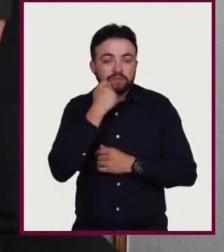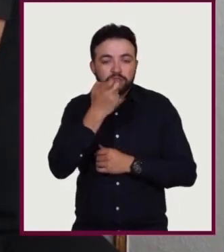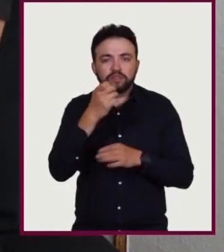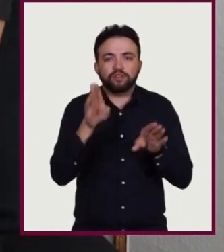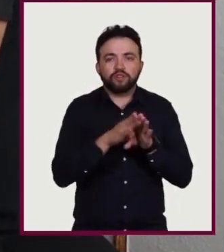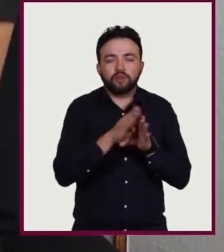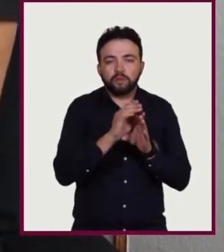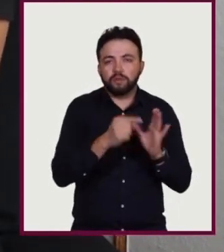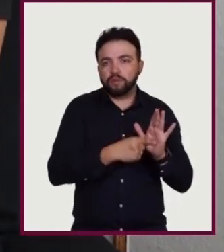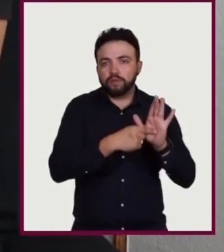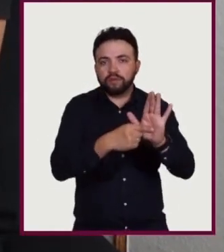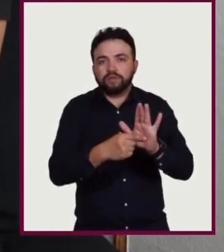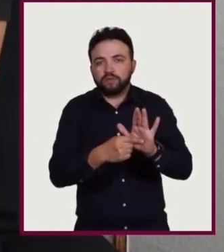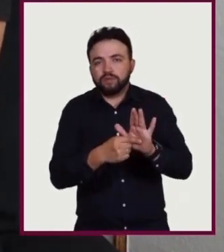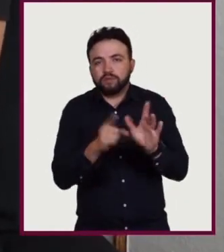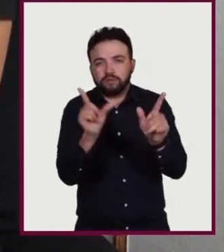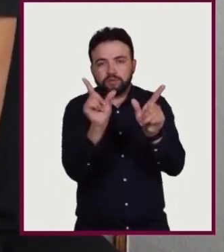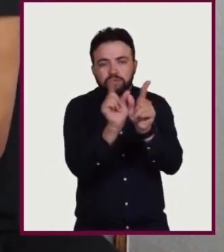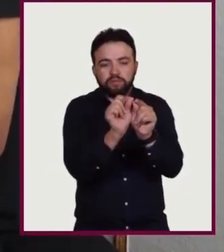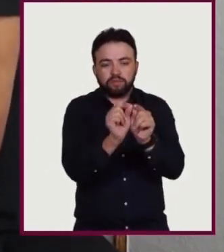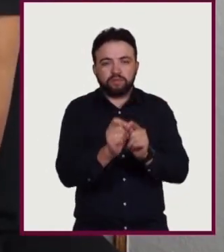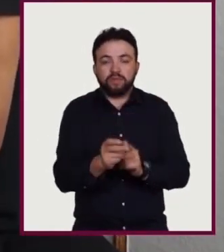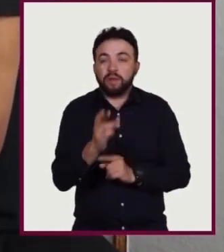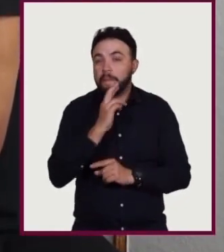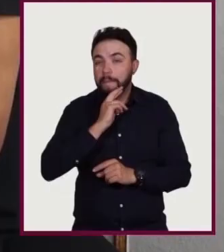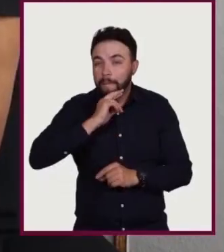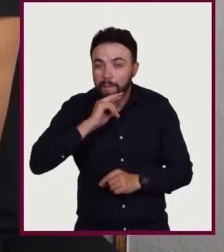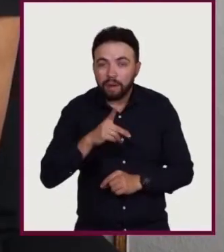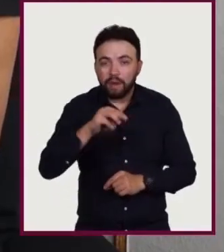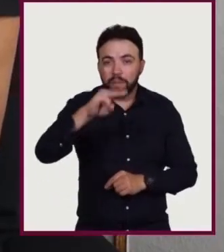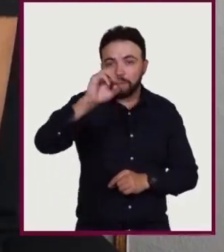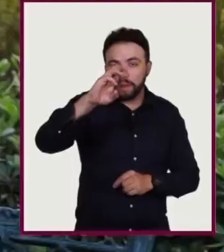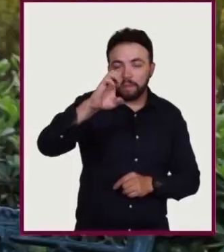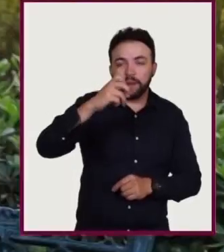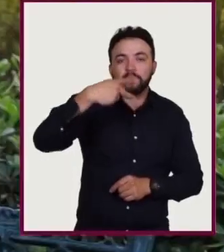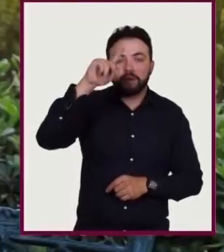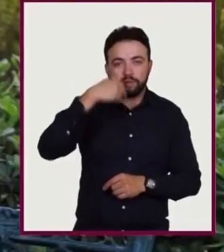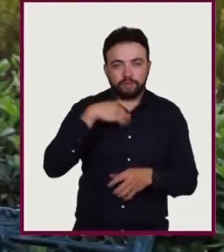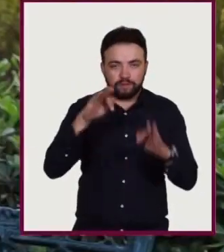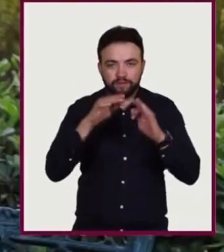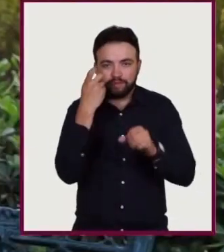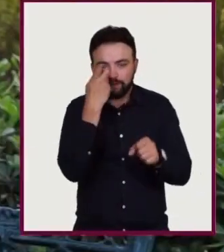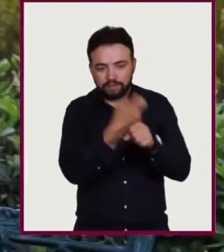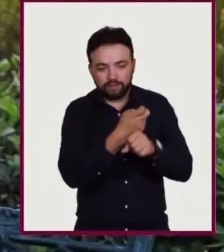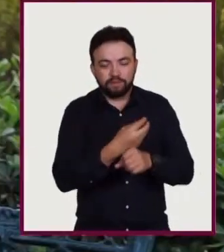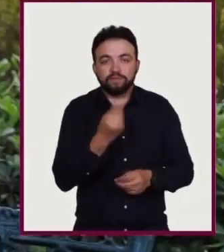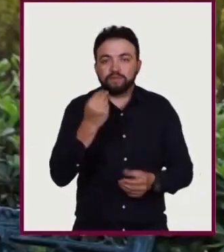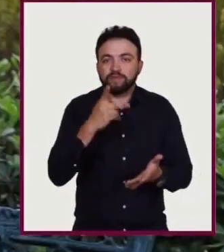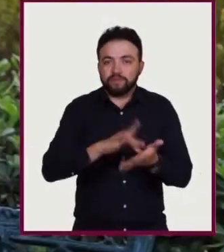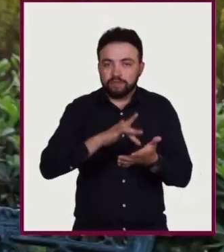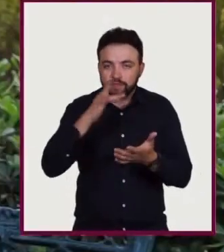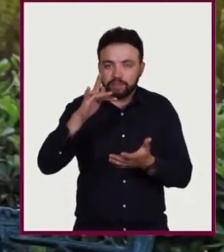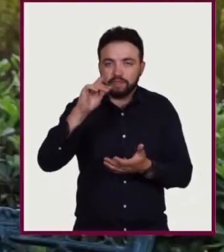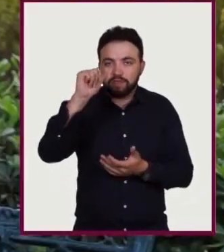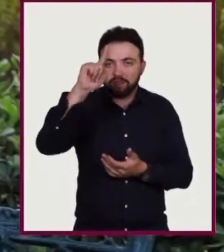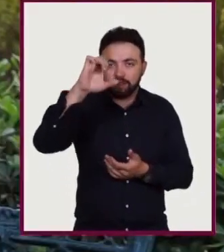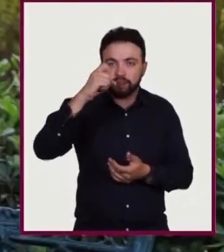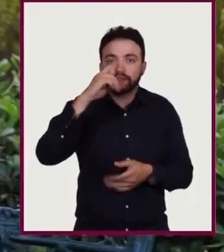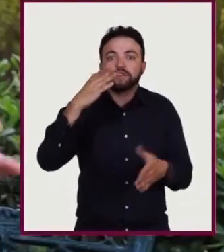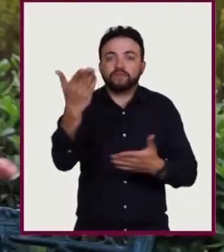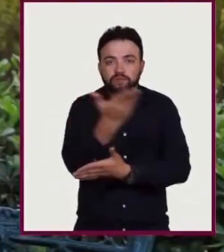una pequeña demostración. No es el mejor meme, pero es trabajo en esto. Gracias, Alejandro, por compartirnos tus